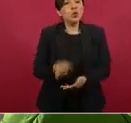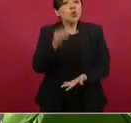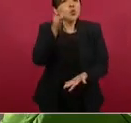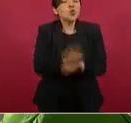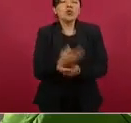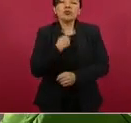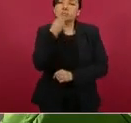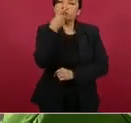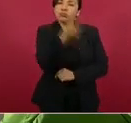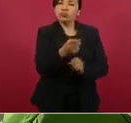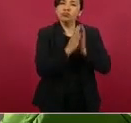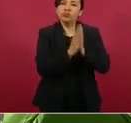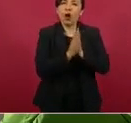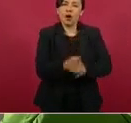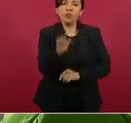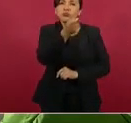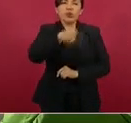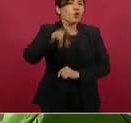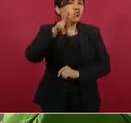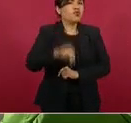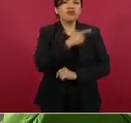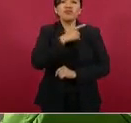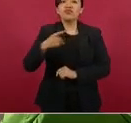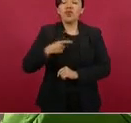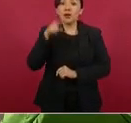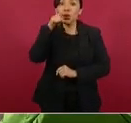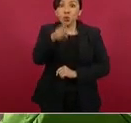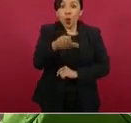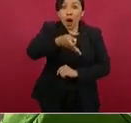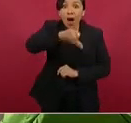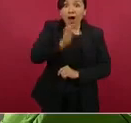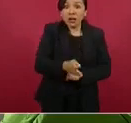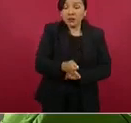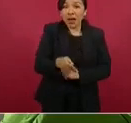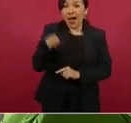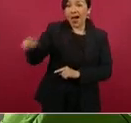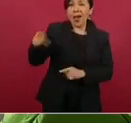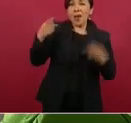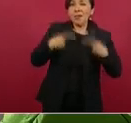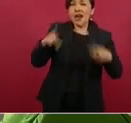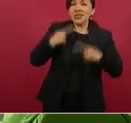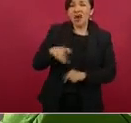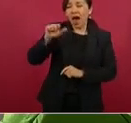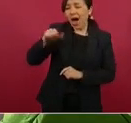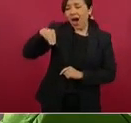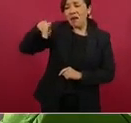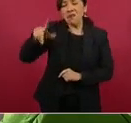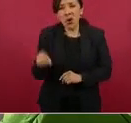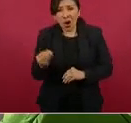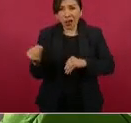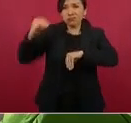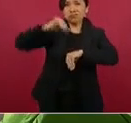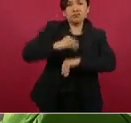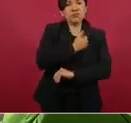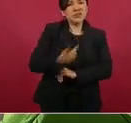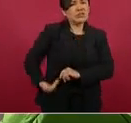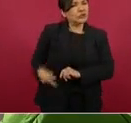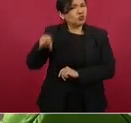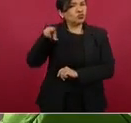te pedimos es que por ningún motivo permitas que ese populista de Andrés Manuel llegue a la